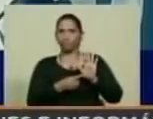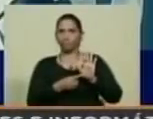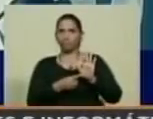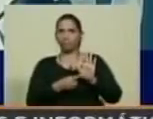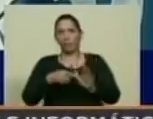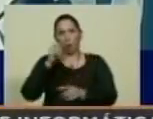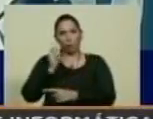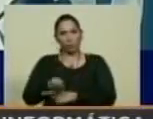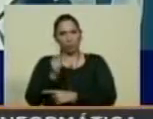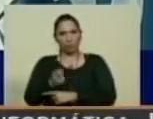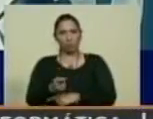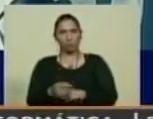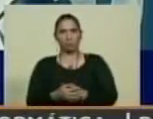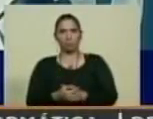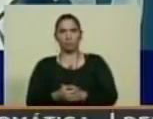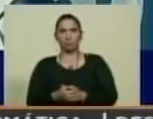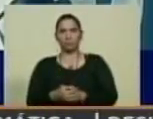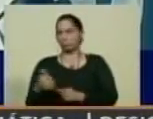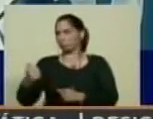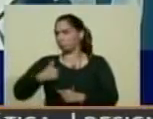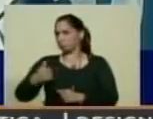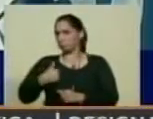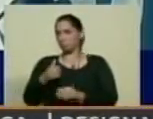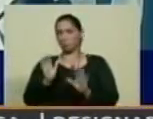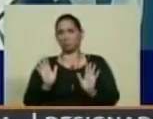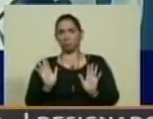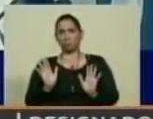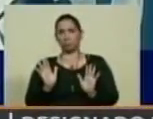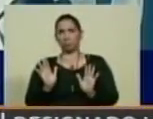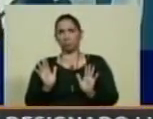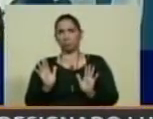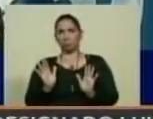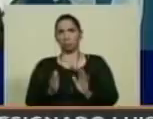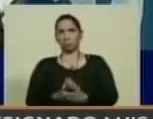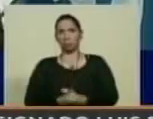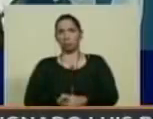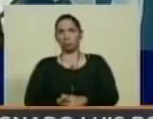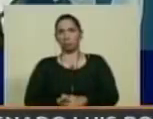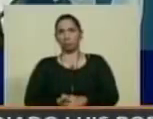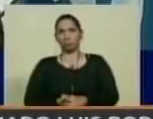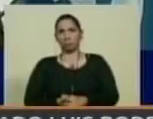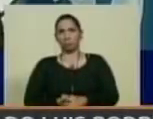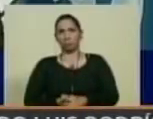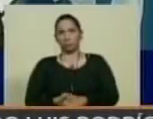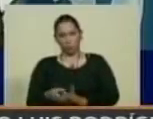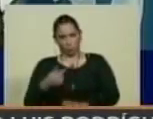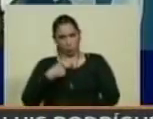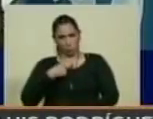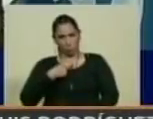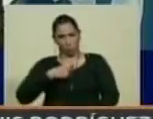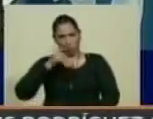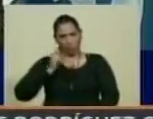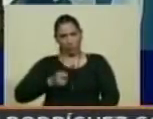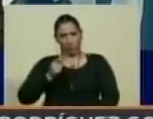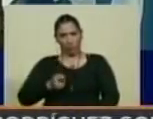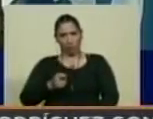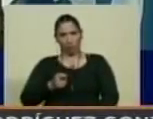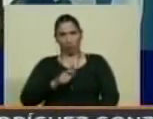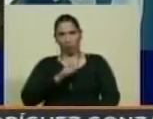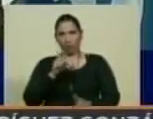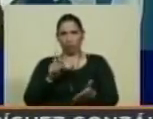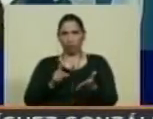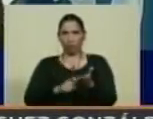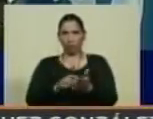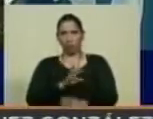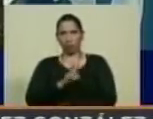auditadas por quien quiera. En este sentido, pues, como Fiscal General de la República,